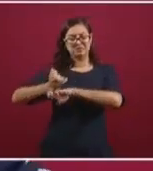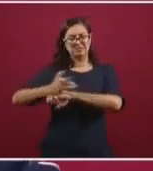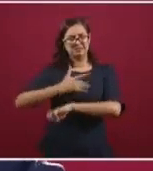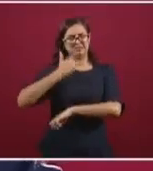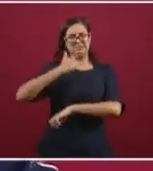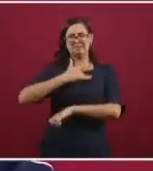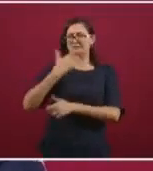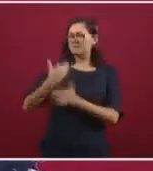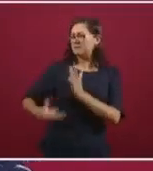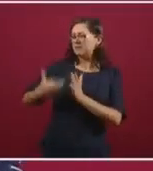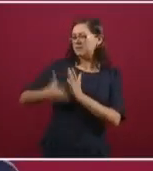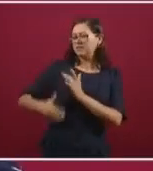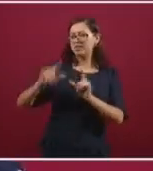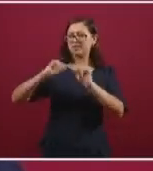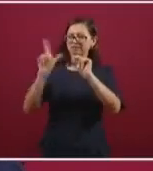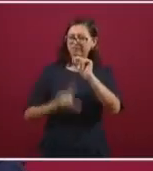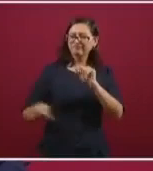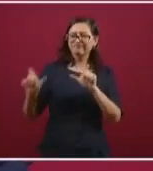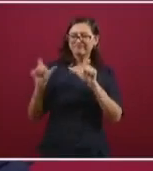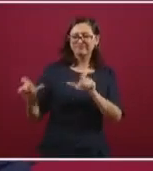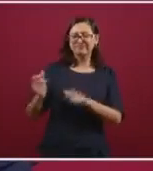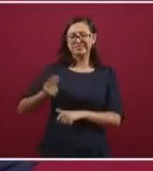desde luego que